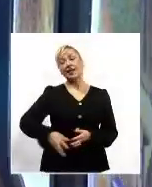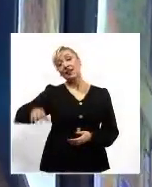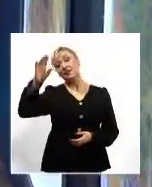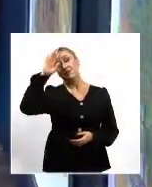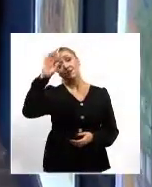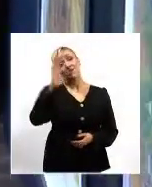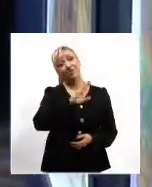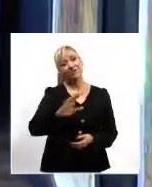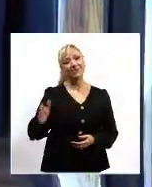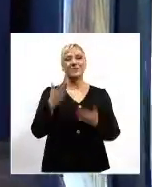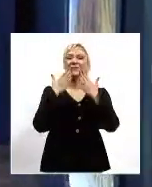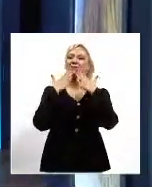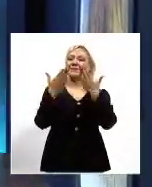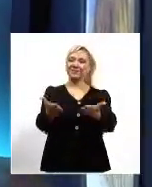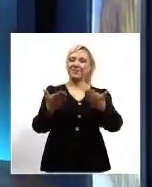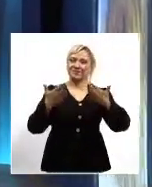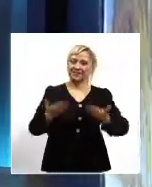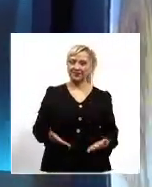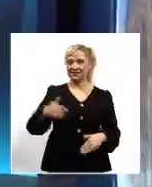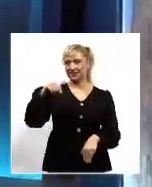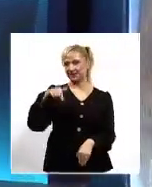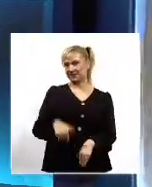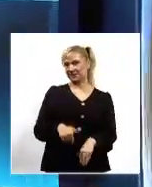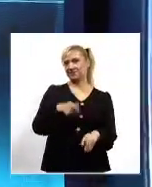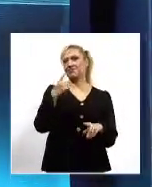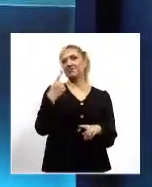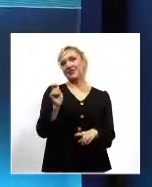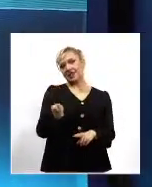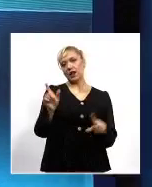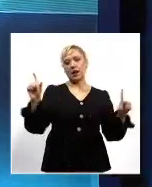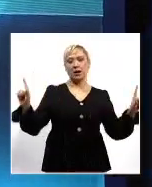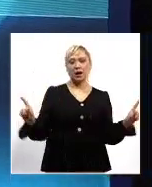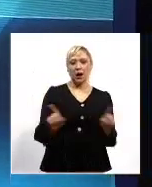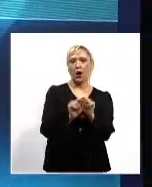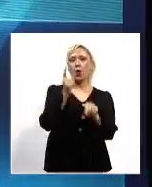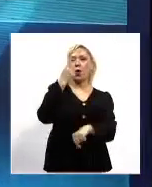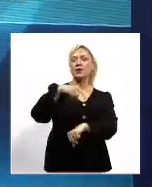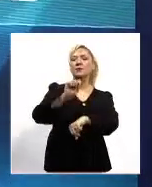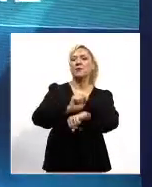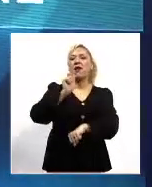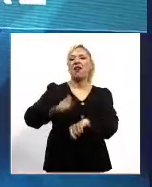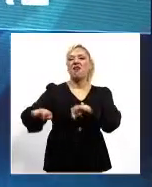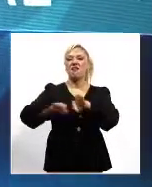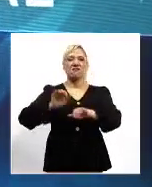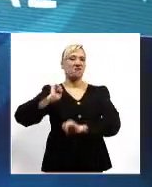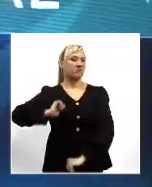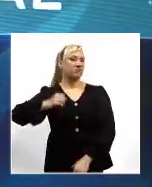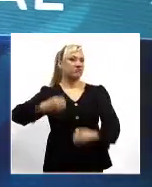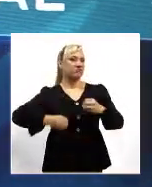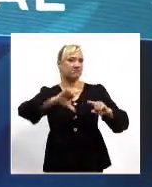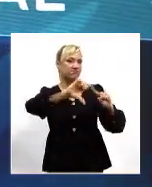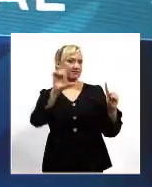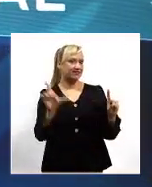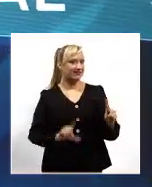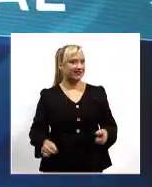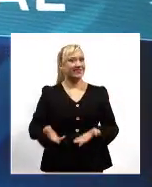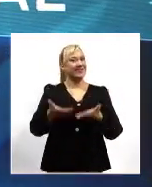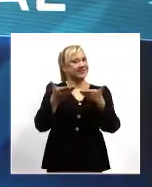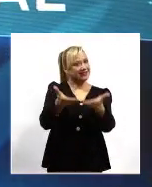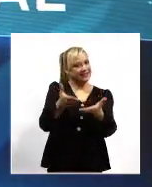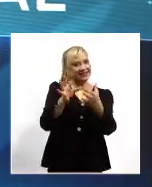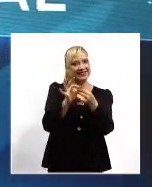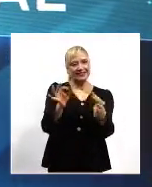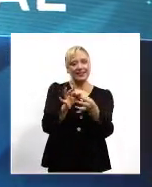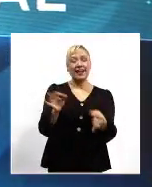Hola, ¿qué tal? Les damos la más cordial bienvenida a Semanario Judicial, resumen semanal de noticias del Poder Judicial de la Federación. Soy Lorena Sánchez